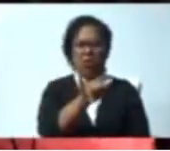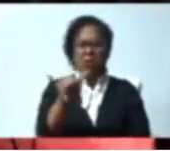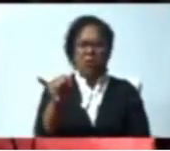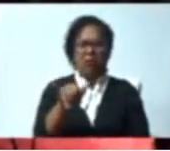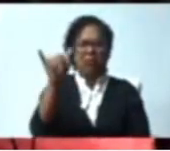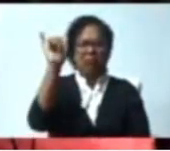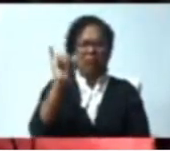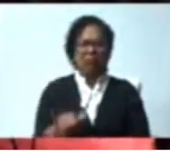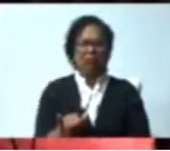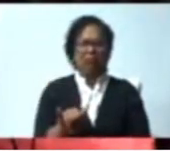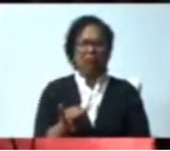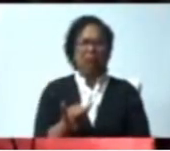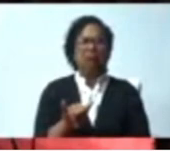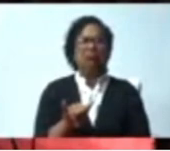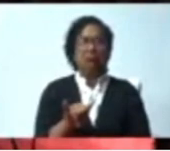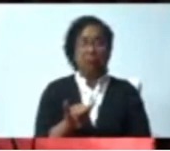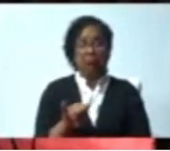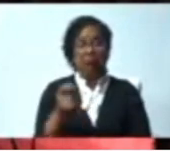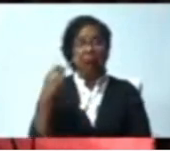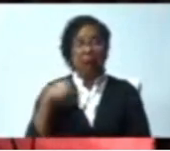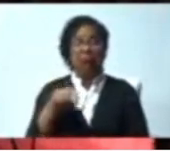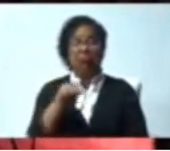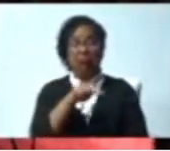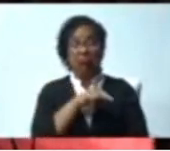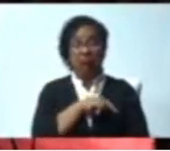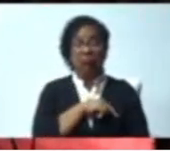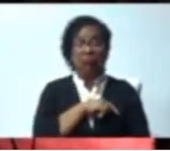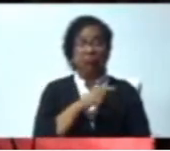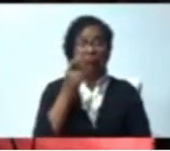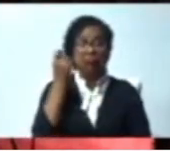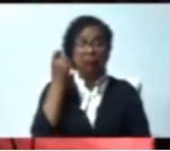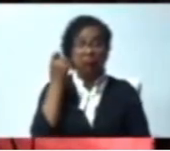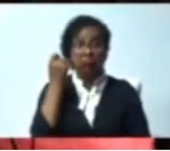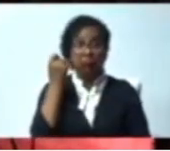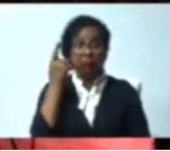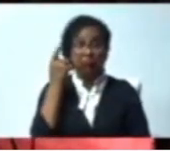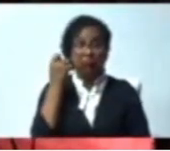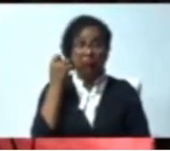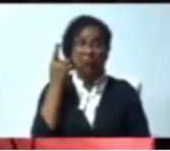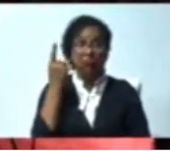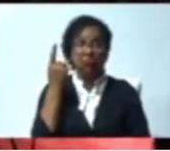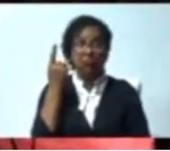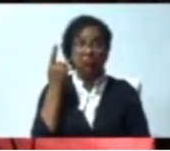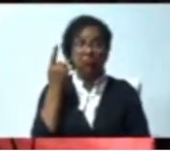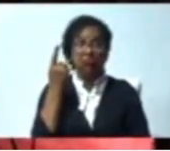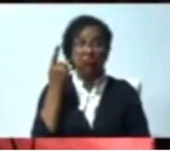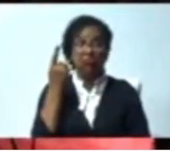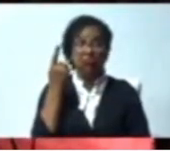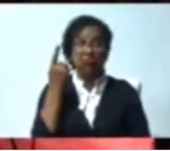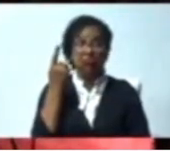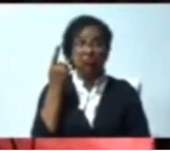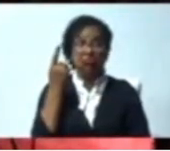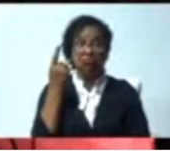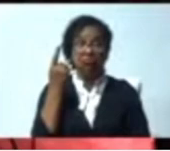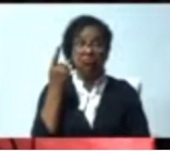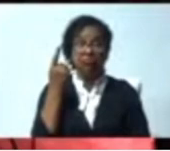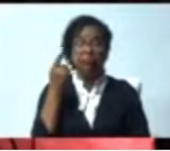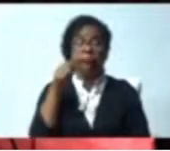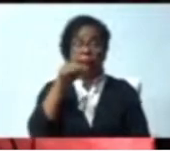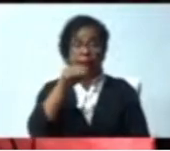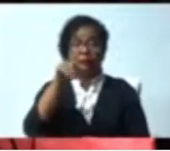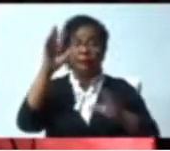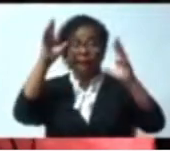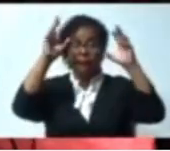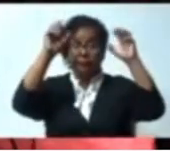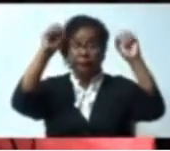en esta ley. Nosotros entendemos, porque no es lo mismo que a un presidente de la Cámara de